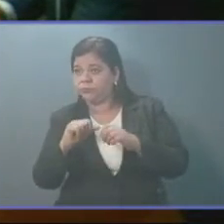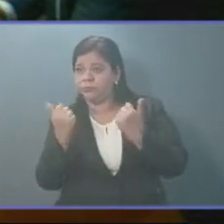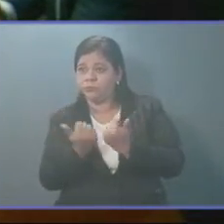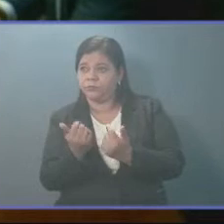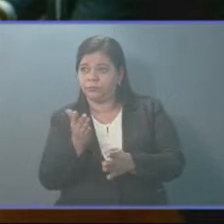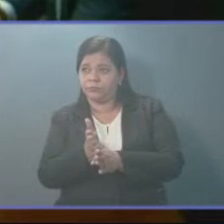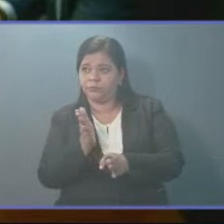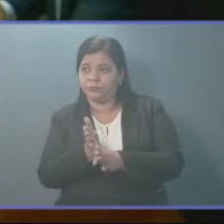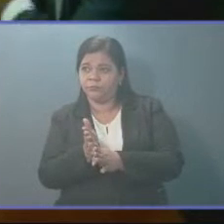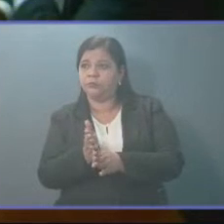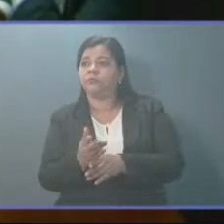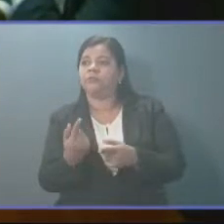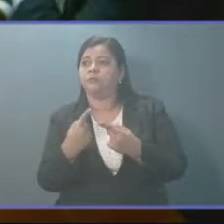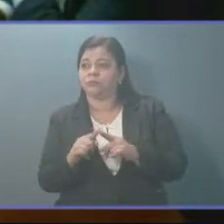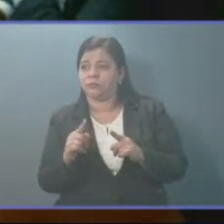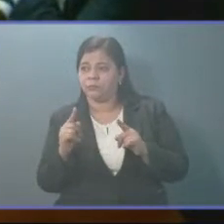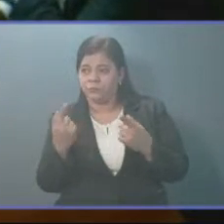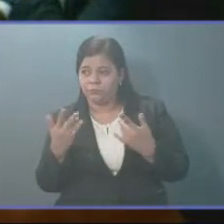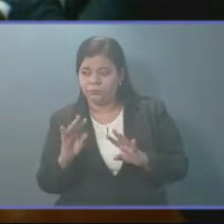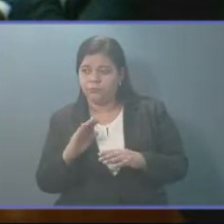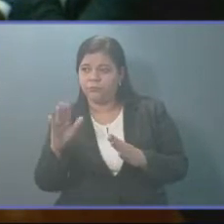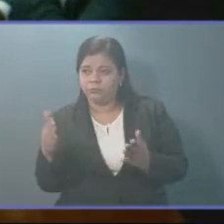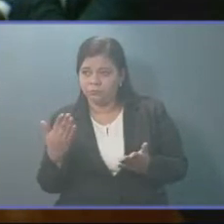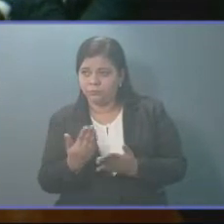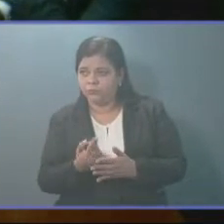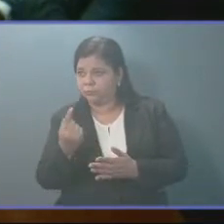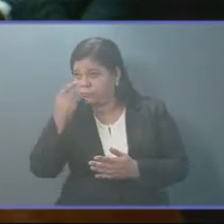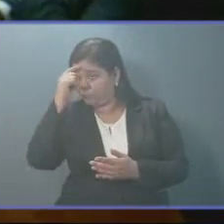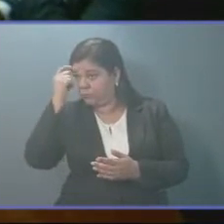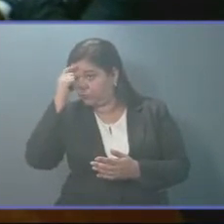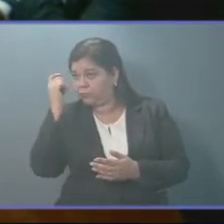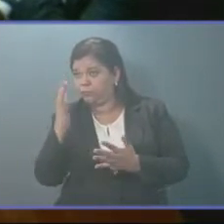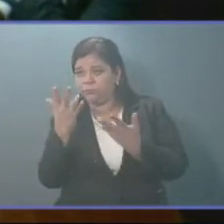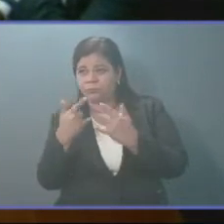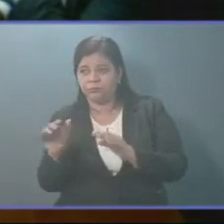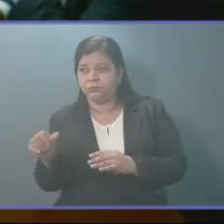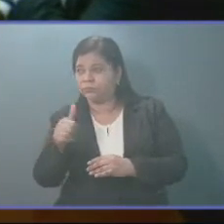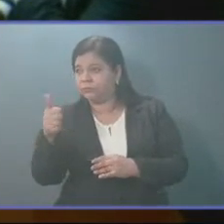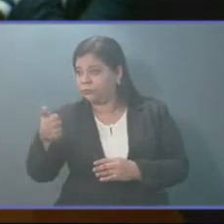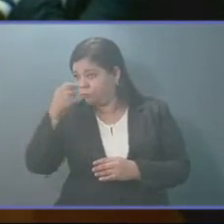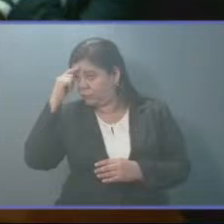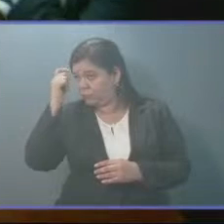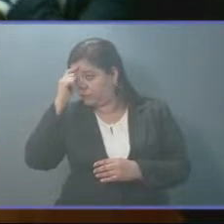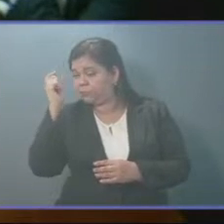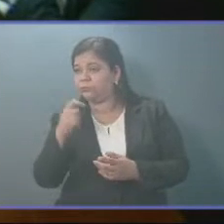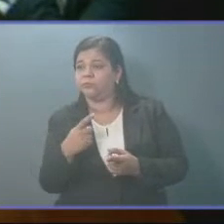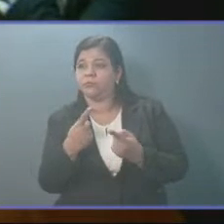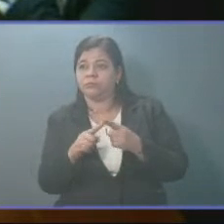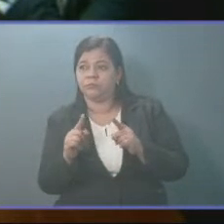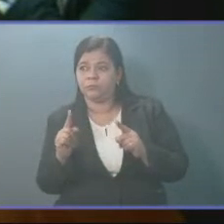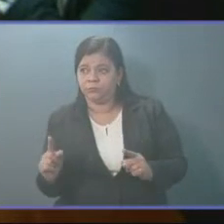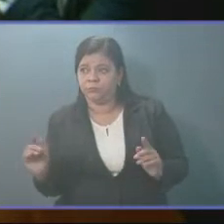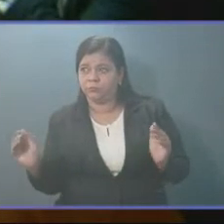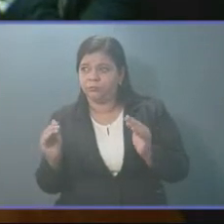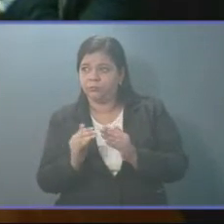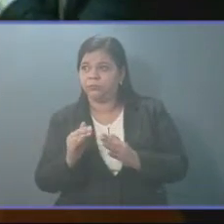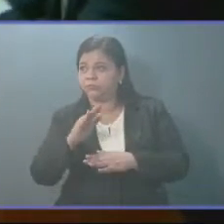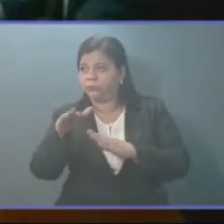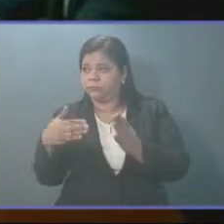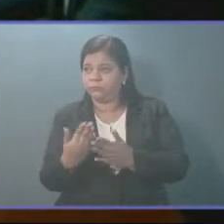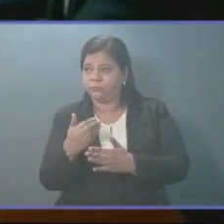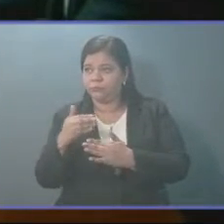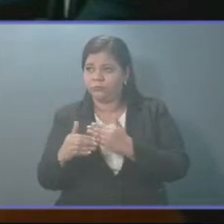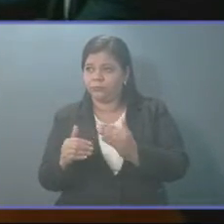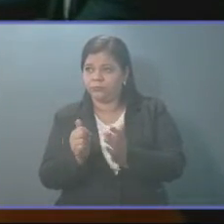o sindicatos, sindicato y trabajadores y cualquier otro conflicto de naturaleza laboral, así como aquellos conflictos laborales